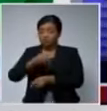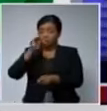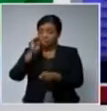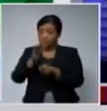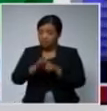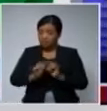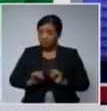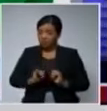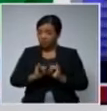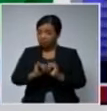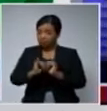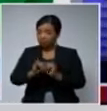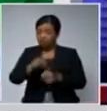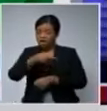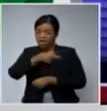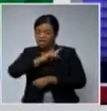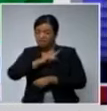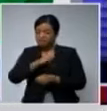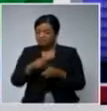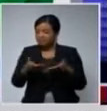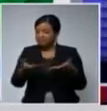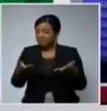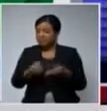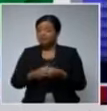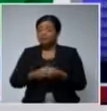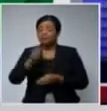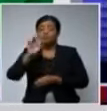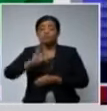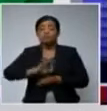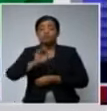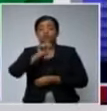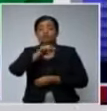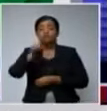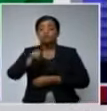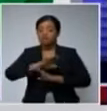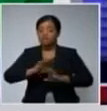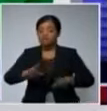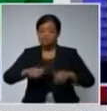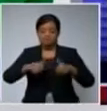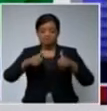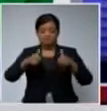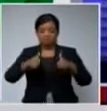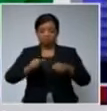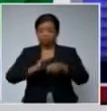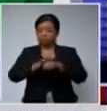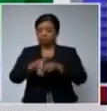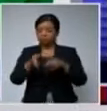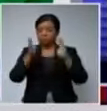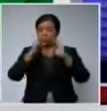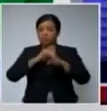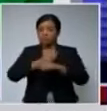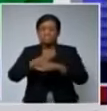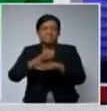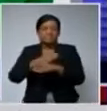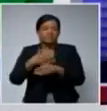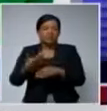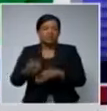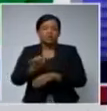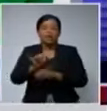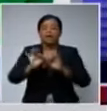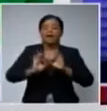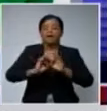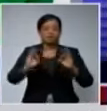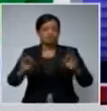ayer, pues el porciento, que eso mide un tanto calidad de la